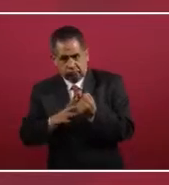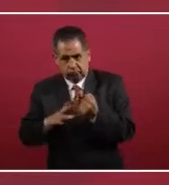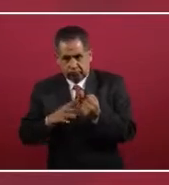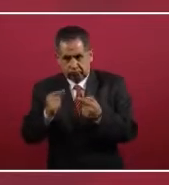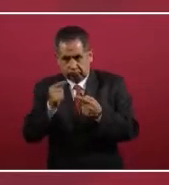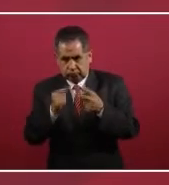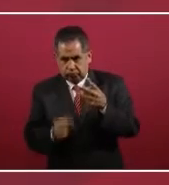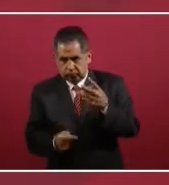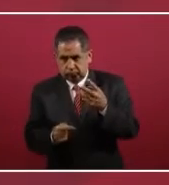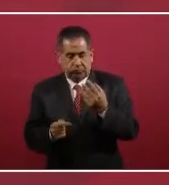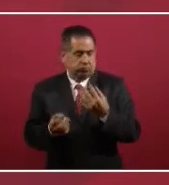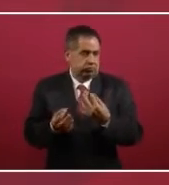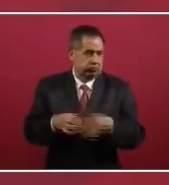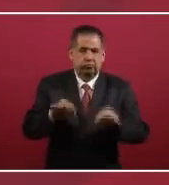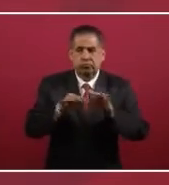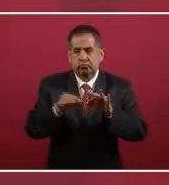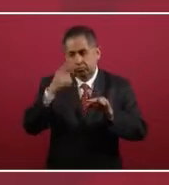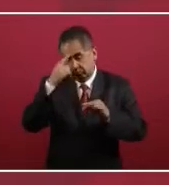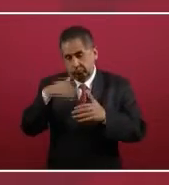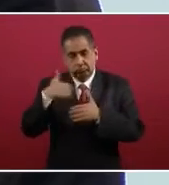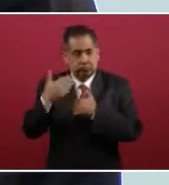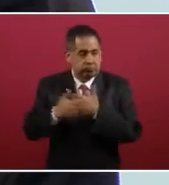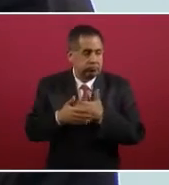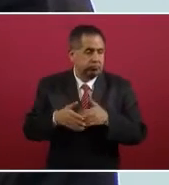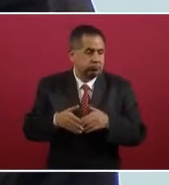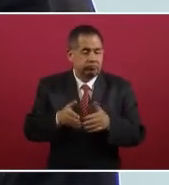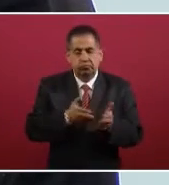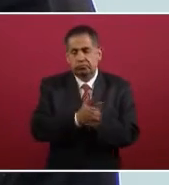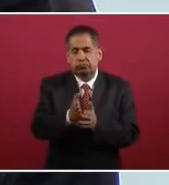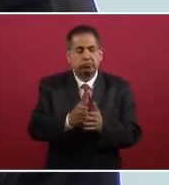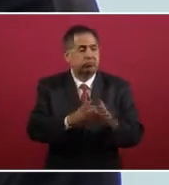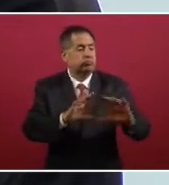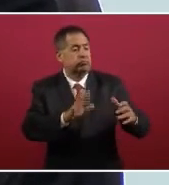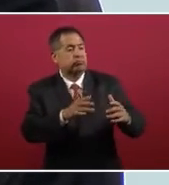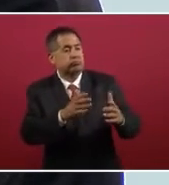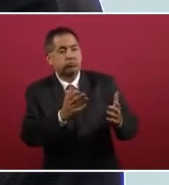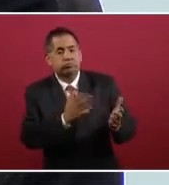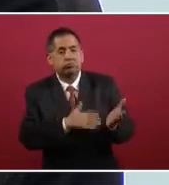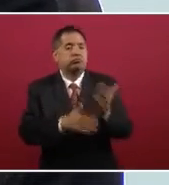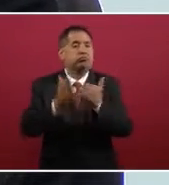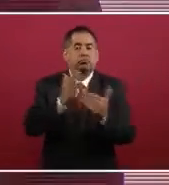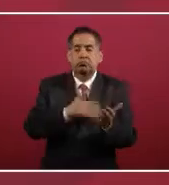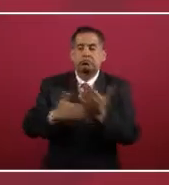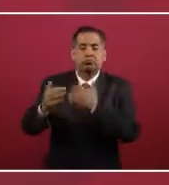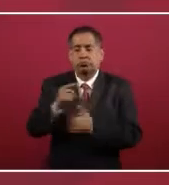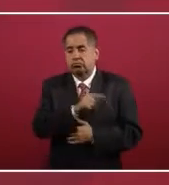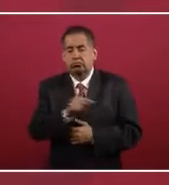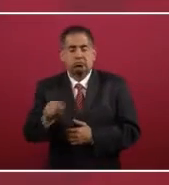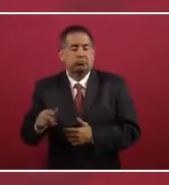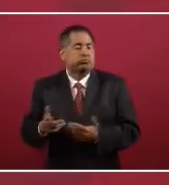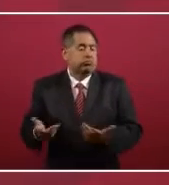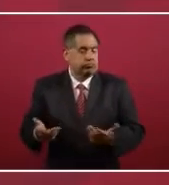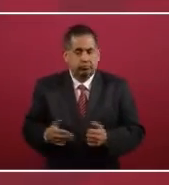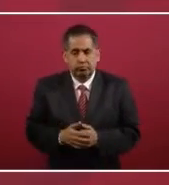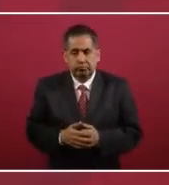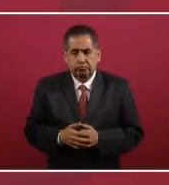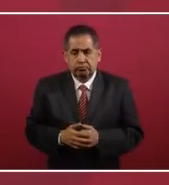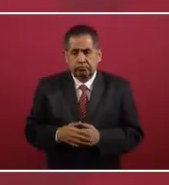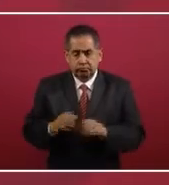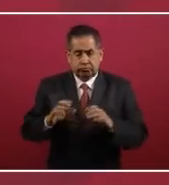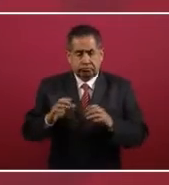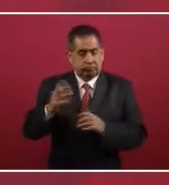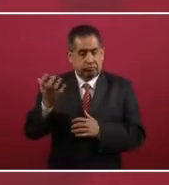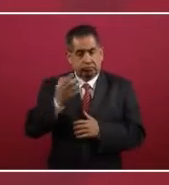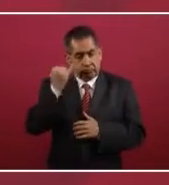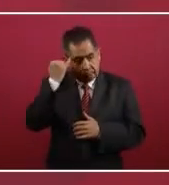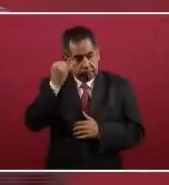que son muy importantes para el desarrollo de las comunidades, el de la